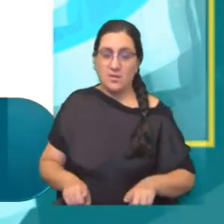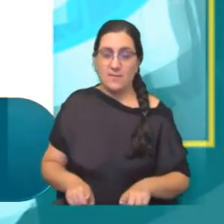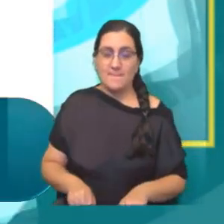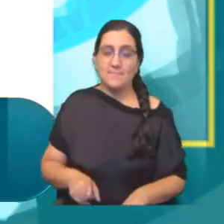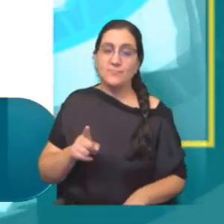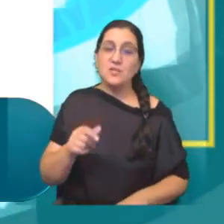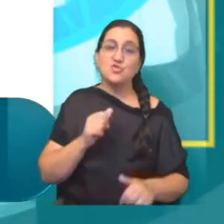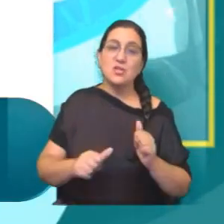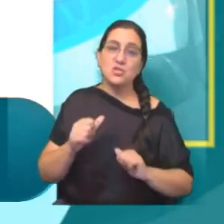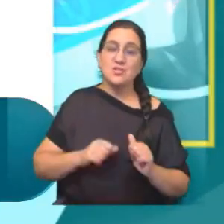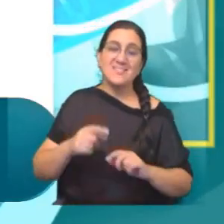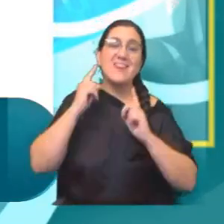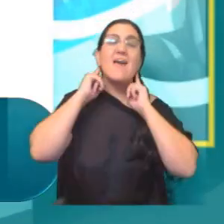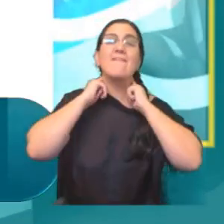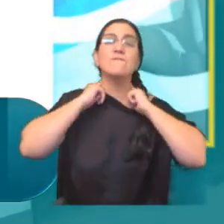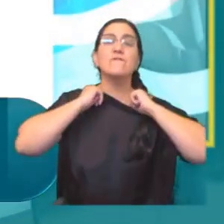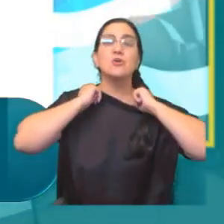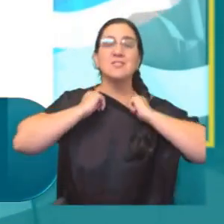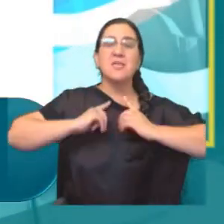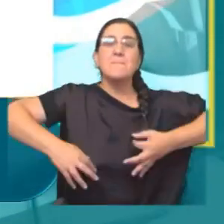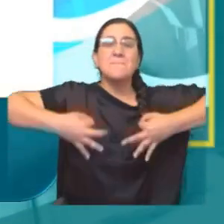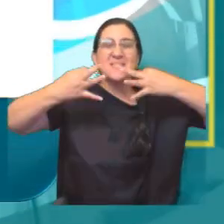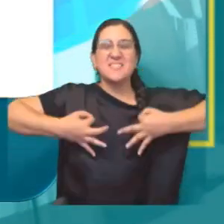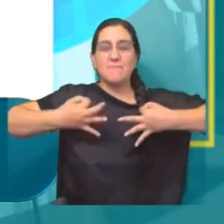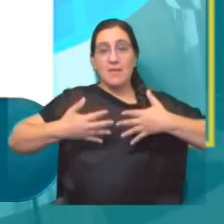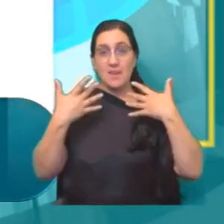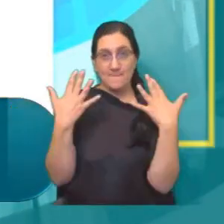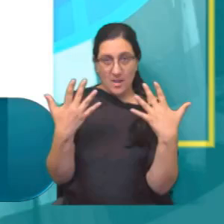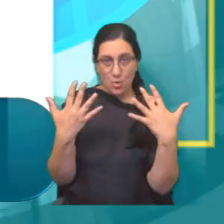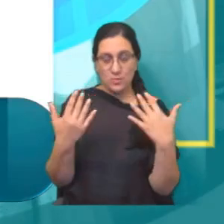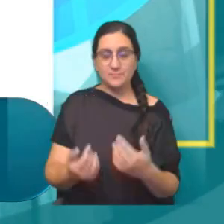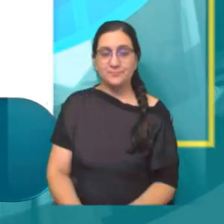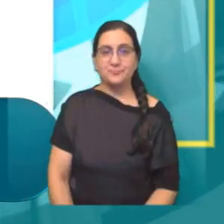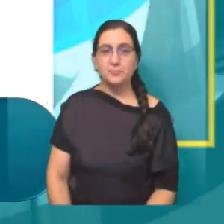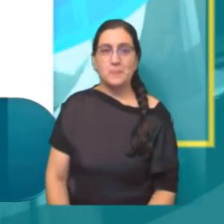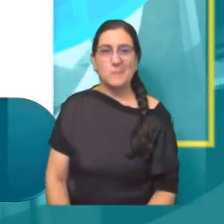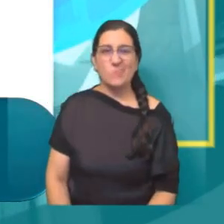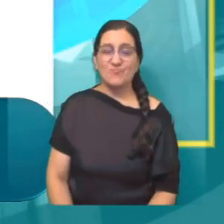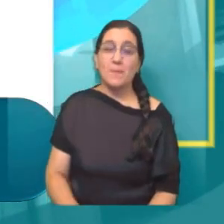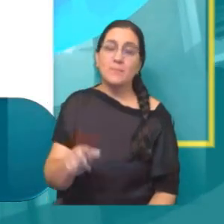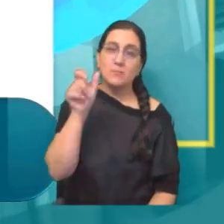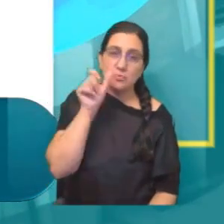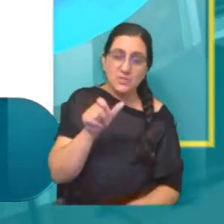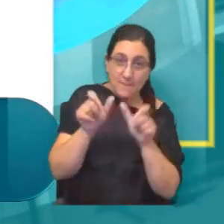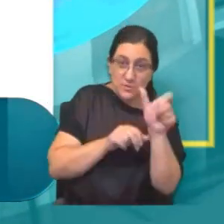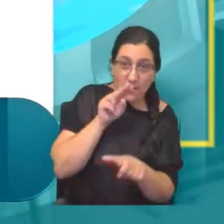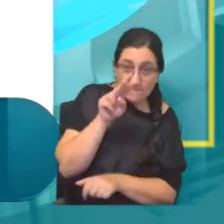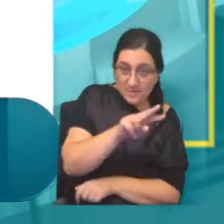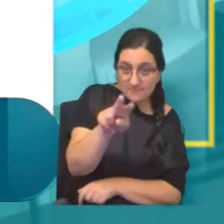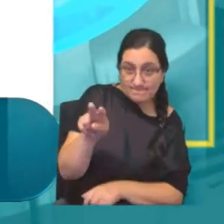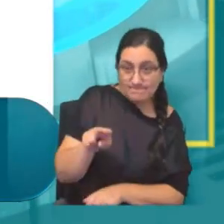lesiones nerviosas específicas de la mano, que también podemos ir observando. Si la persona ve esto, lo hemos